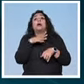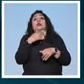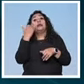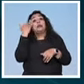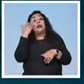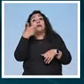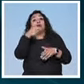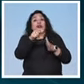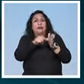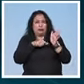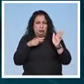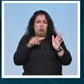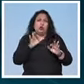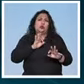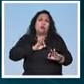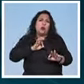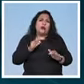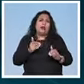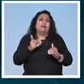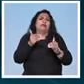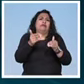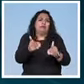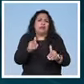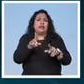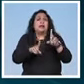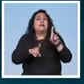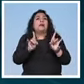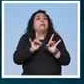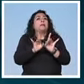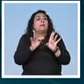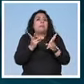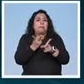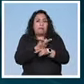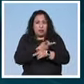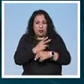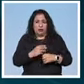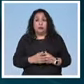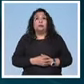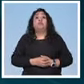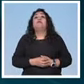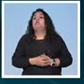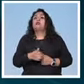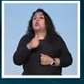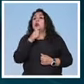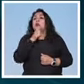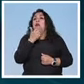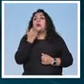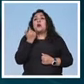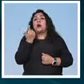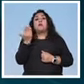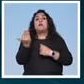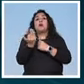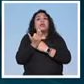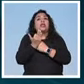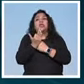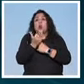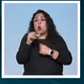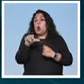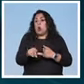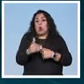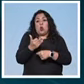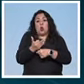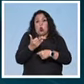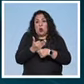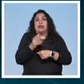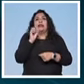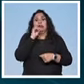de 6 meses, que puede prorrogarse en determinadas circunstancias. Aún no existe una orden de protección inmediata como